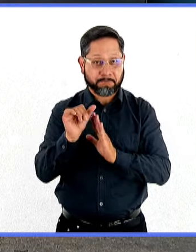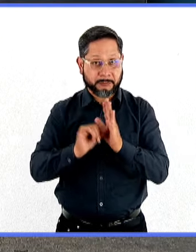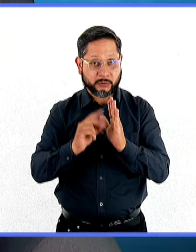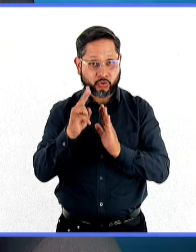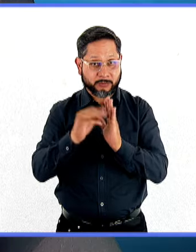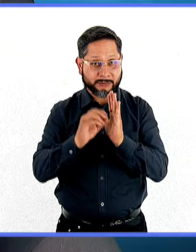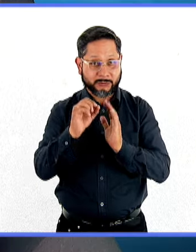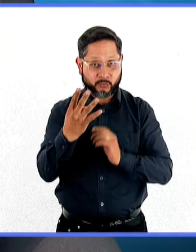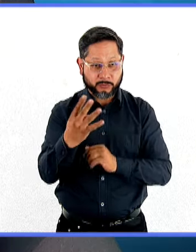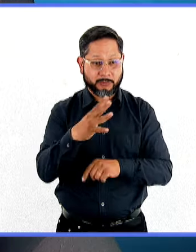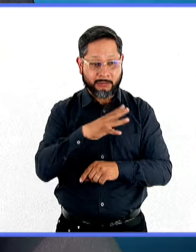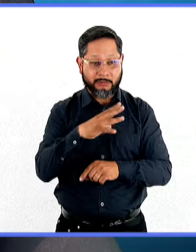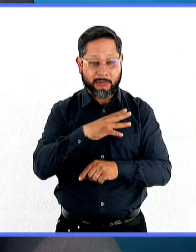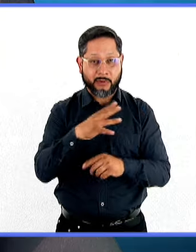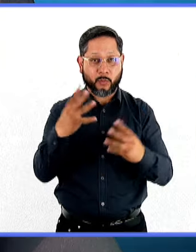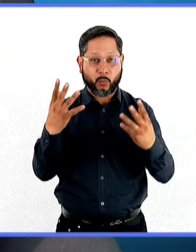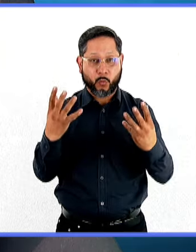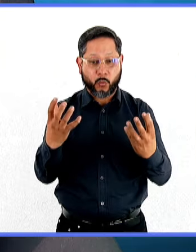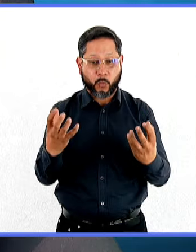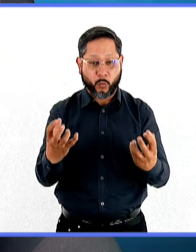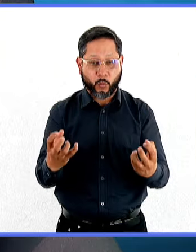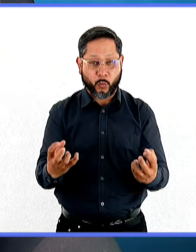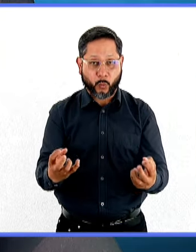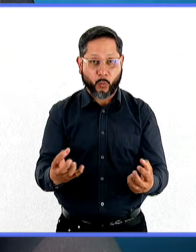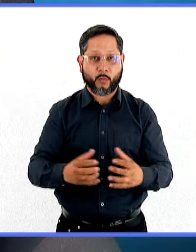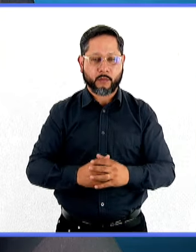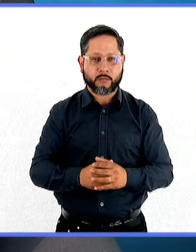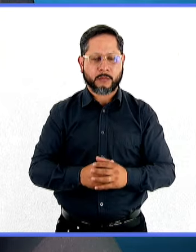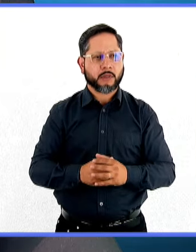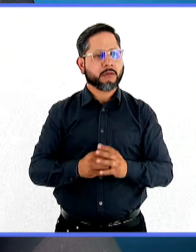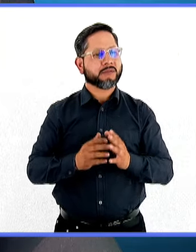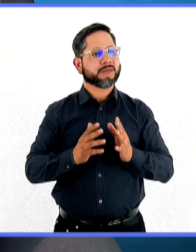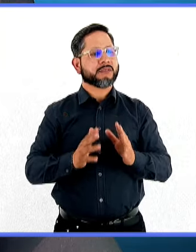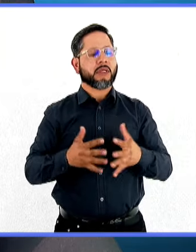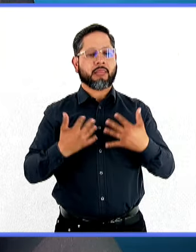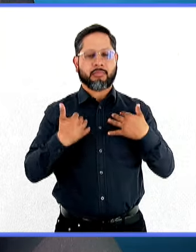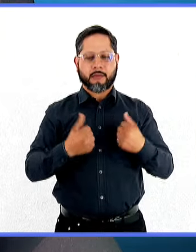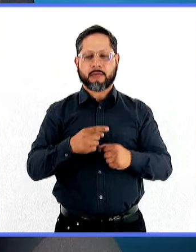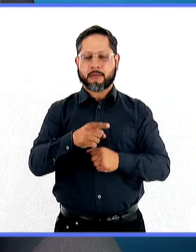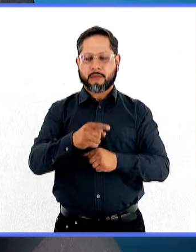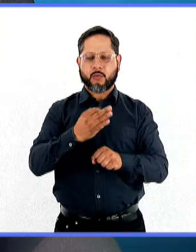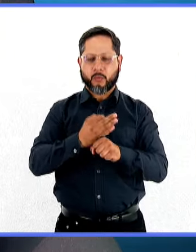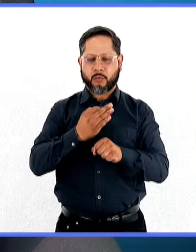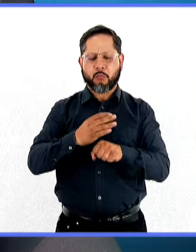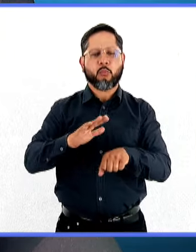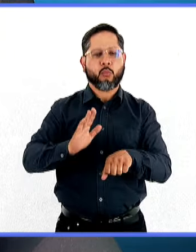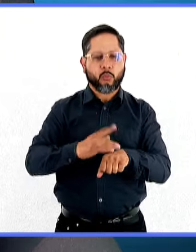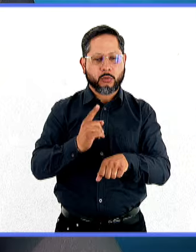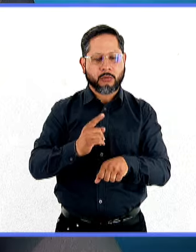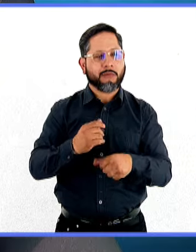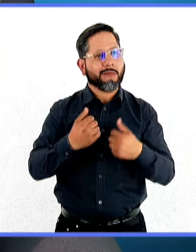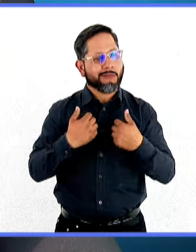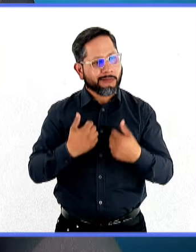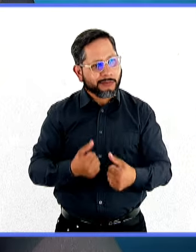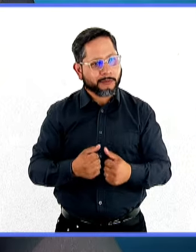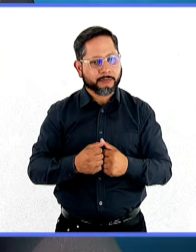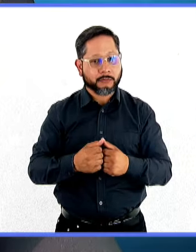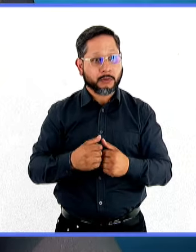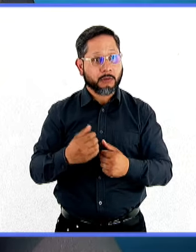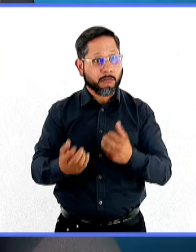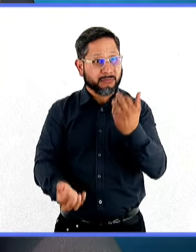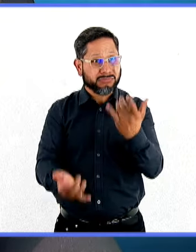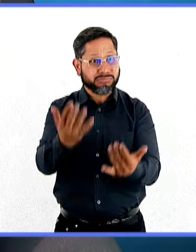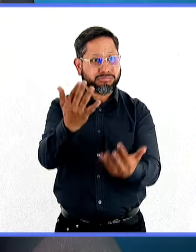exactamente doctora Si ya entendemos las causas y lo que está sucediendo actualmente es importante hablar de los efectos qué se pierde con un